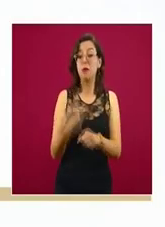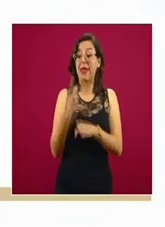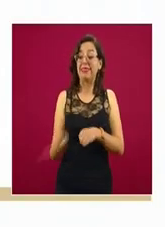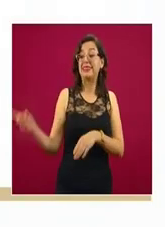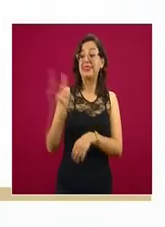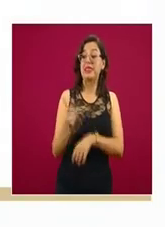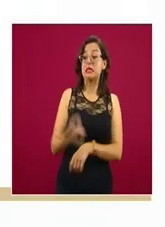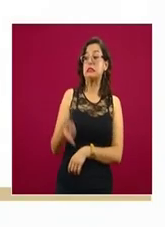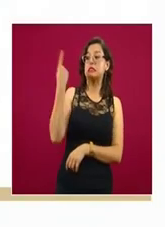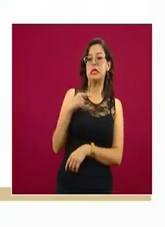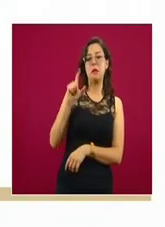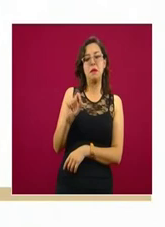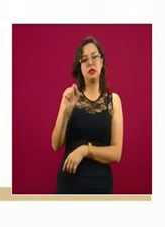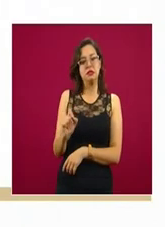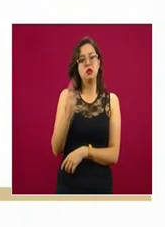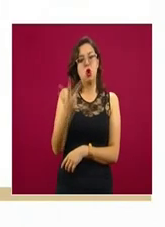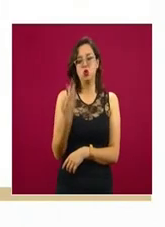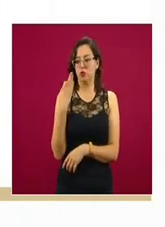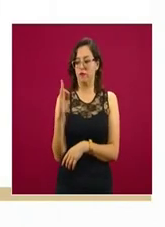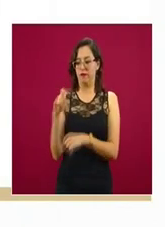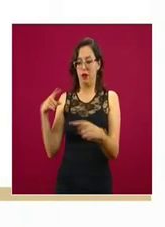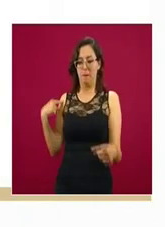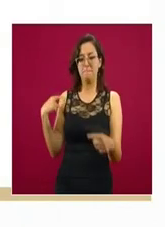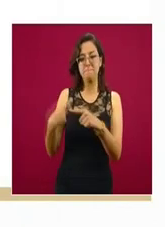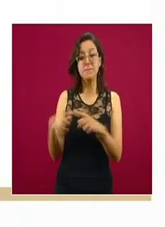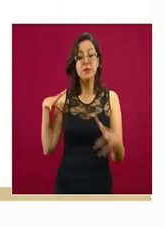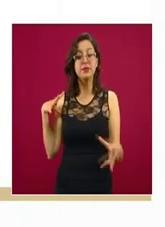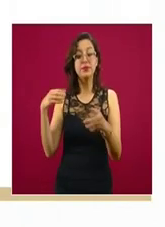con enfermedad COVID. De ellas,